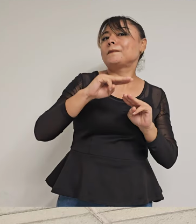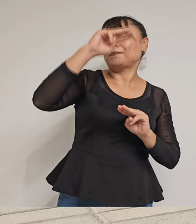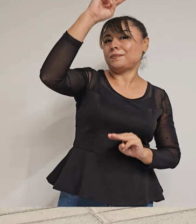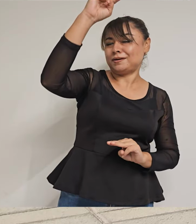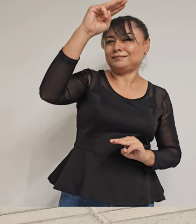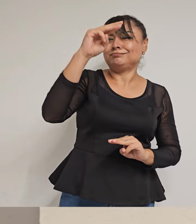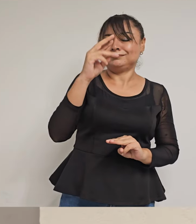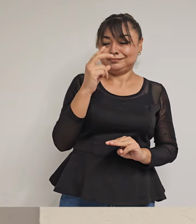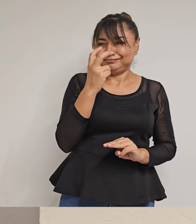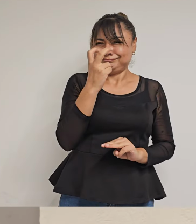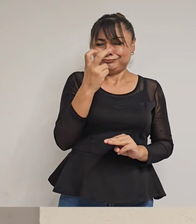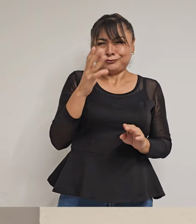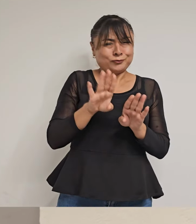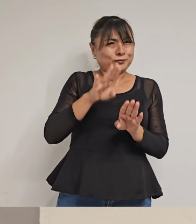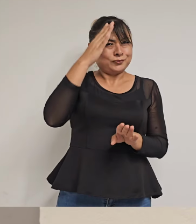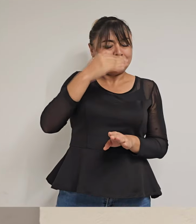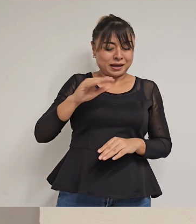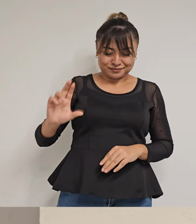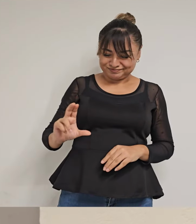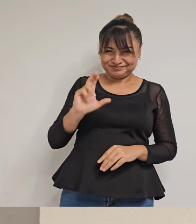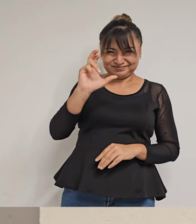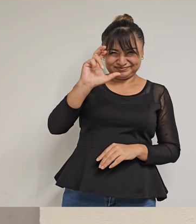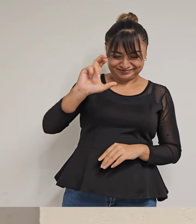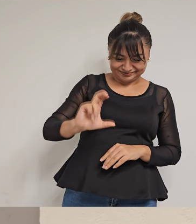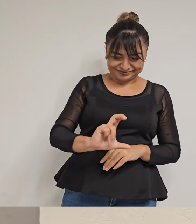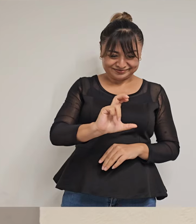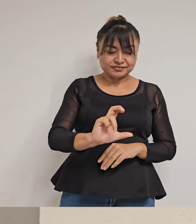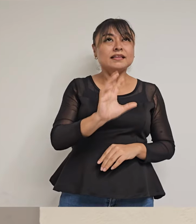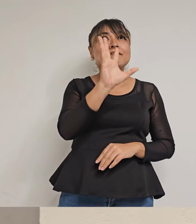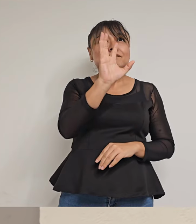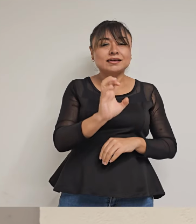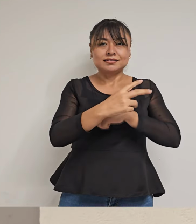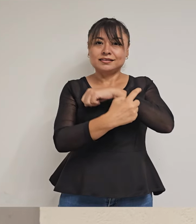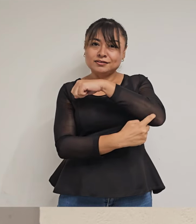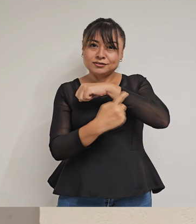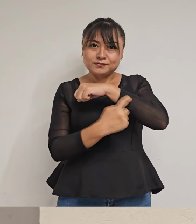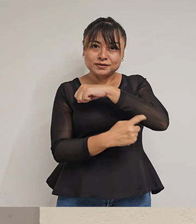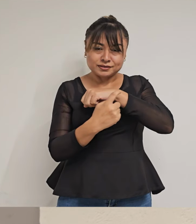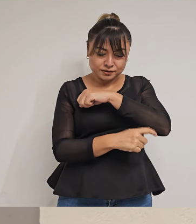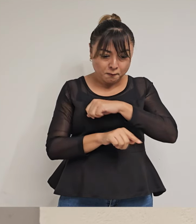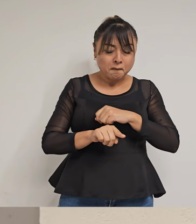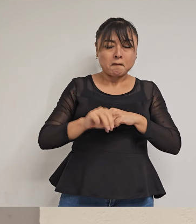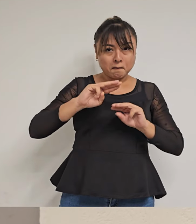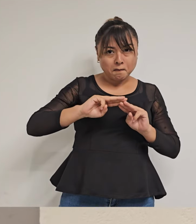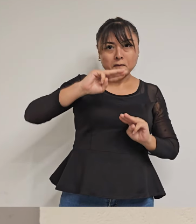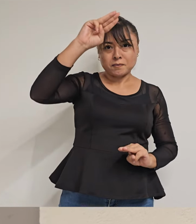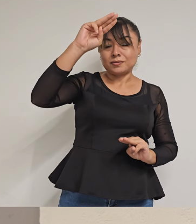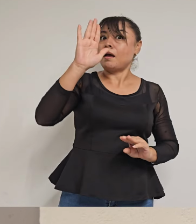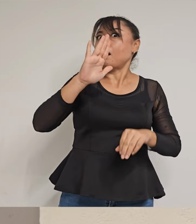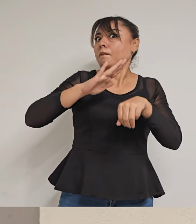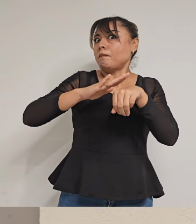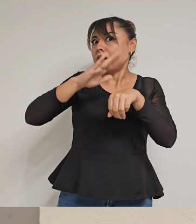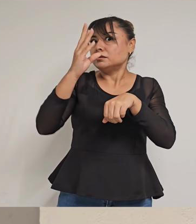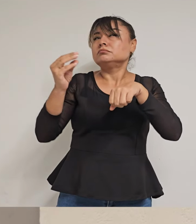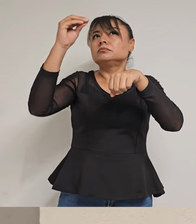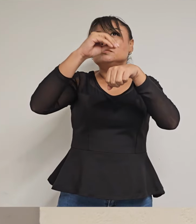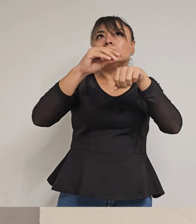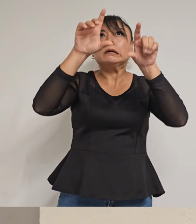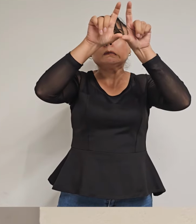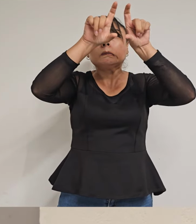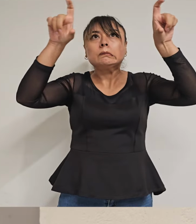Bueno, en realidad es un medidor de lo que tú quieras, pero es muy importante recordar que a esta altura tenemos que sumarle el peralte de la viga y el espesor de la losa, para obtener la